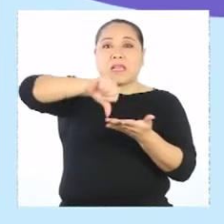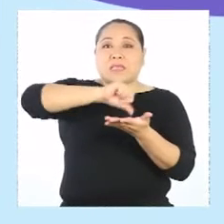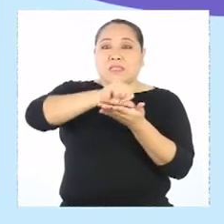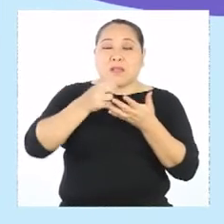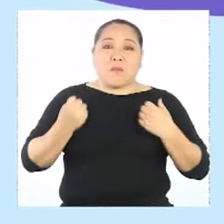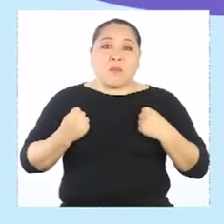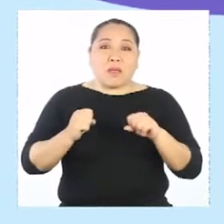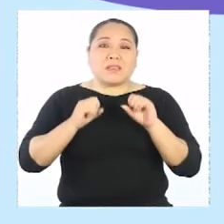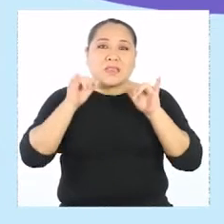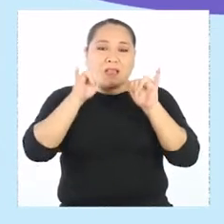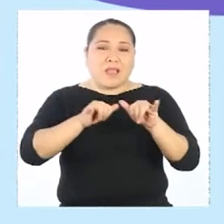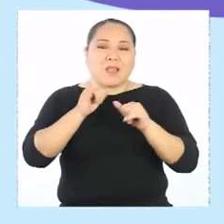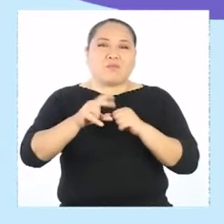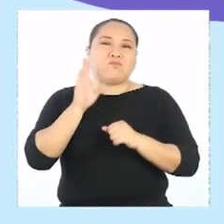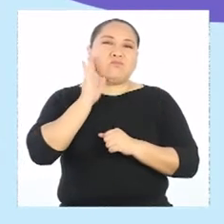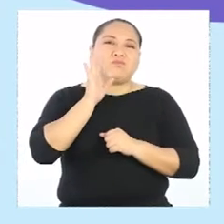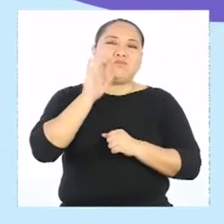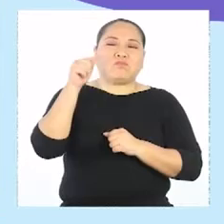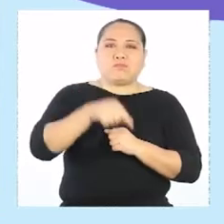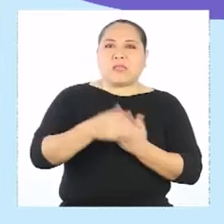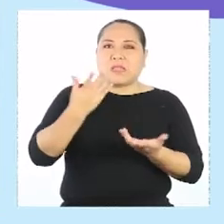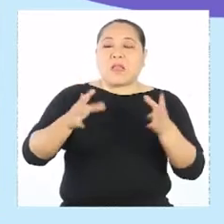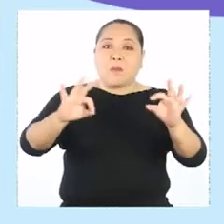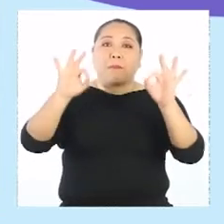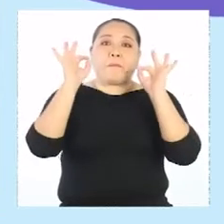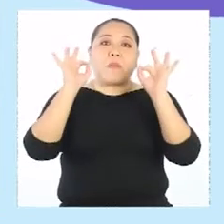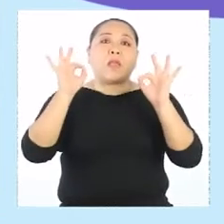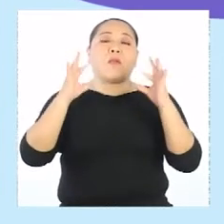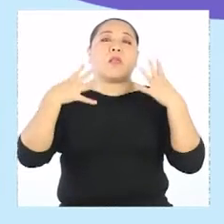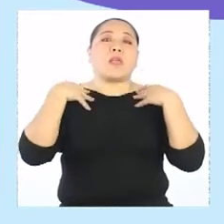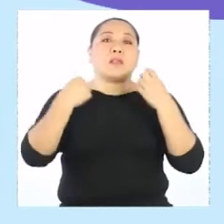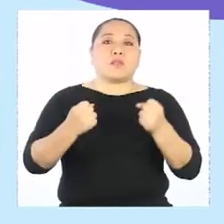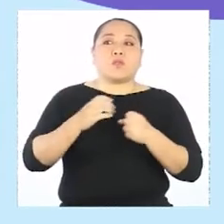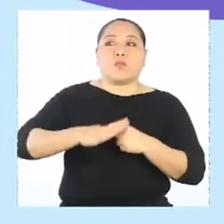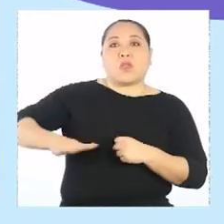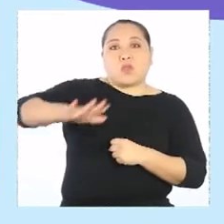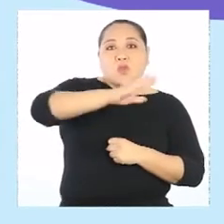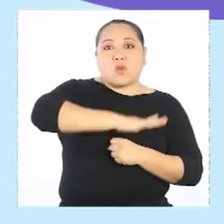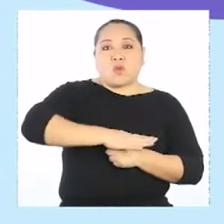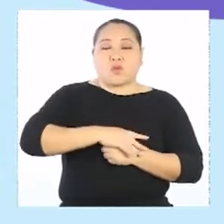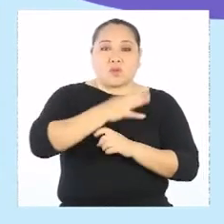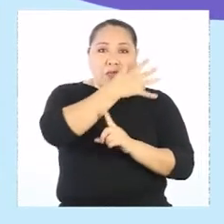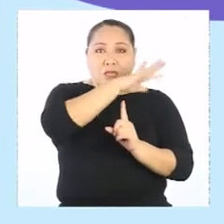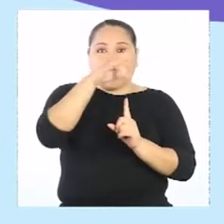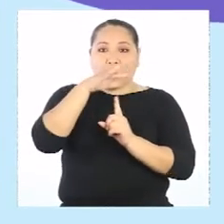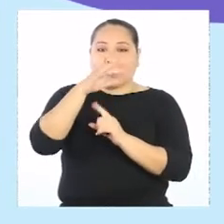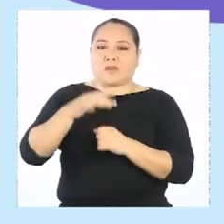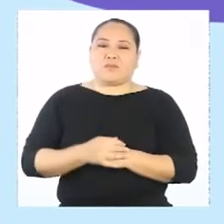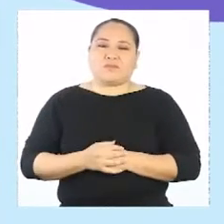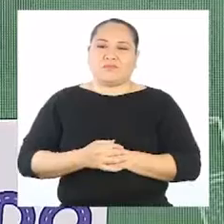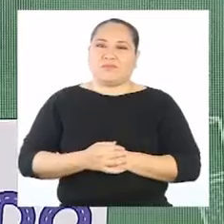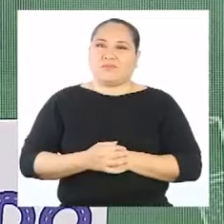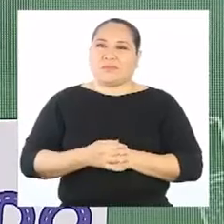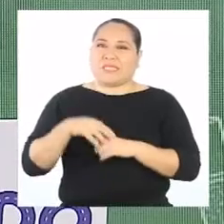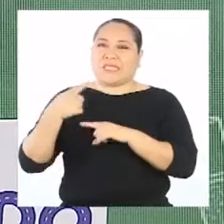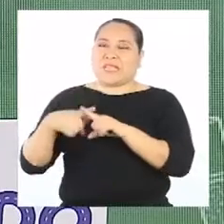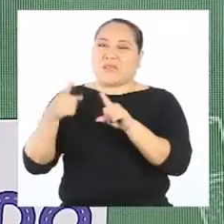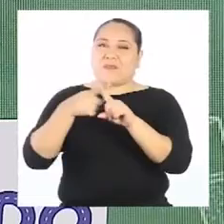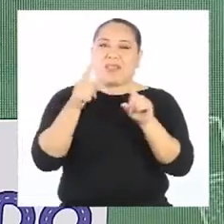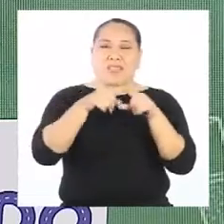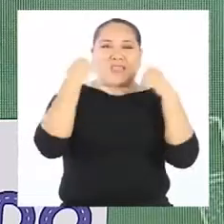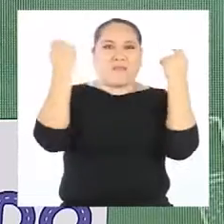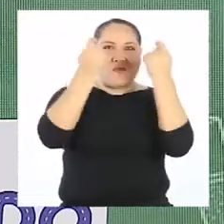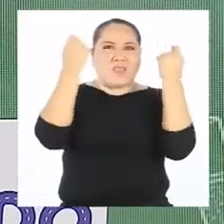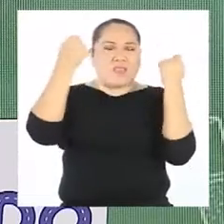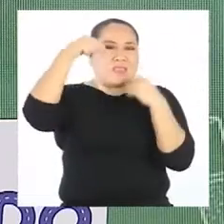las plazas, se quedan con acumulación de desechos que puede ser una amenaza para la salud pública y el ambiente. ¿Cuánta variedad